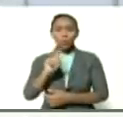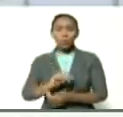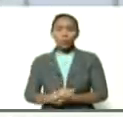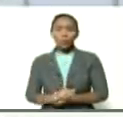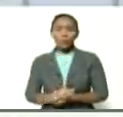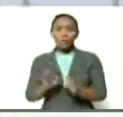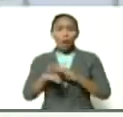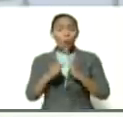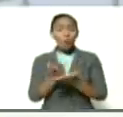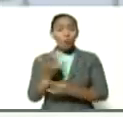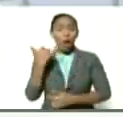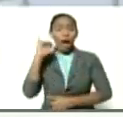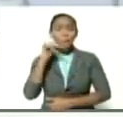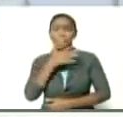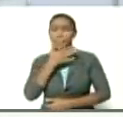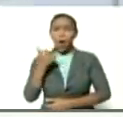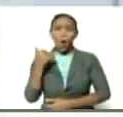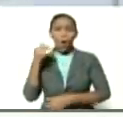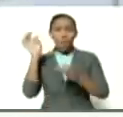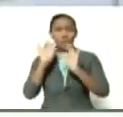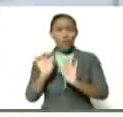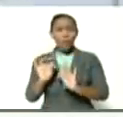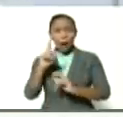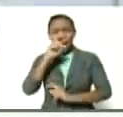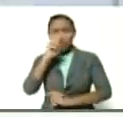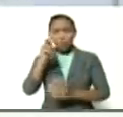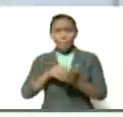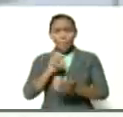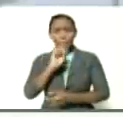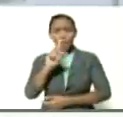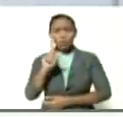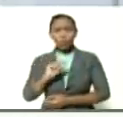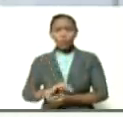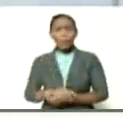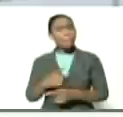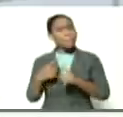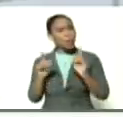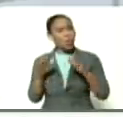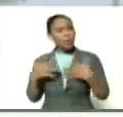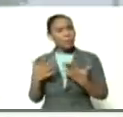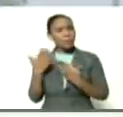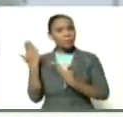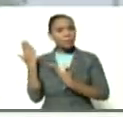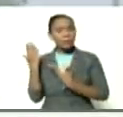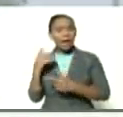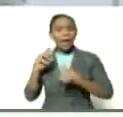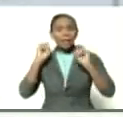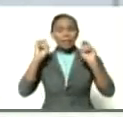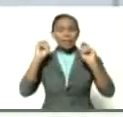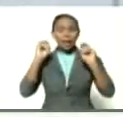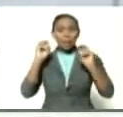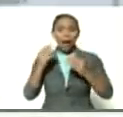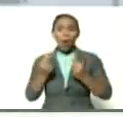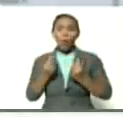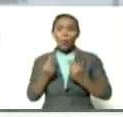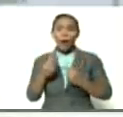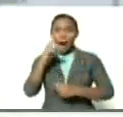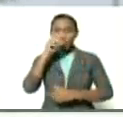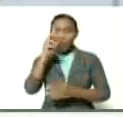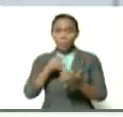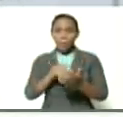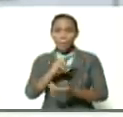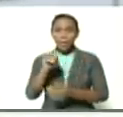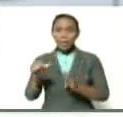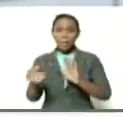El mundo tiene mejor expectativa para el año 2021. Pero lo que fue la contracción económica en el año